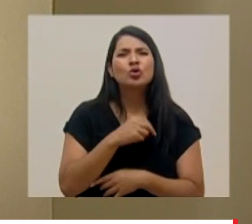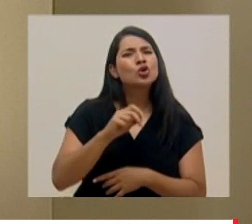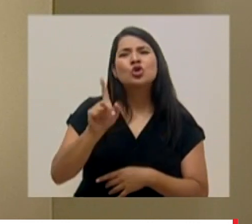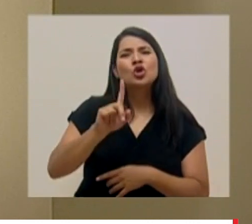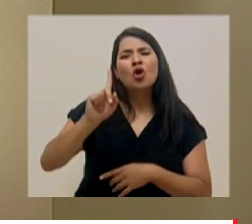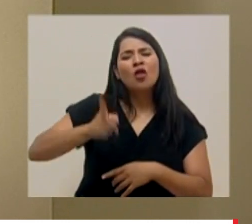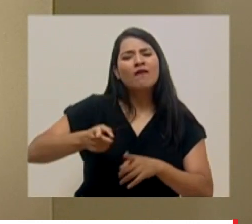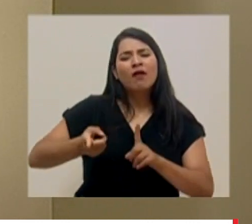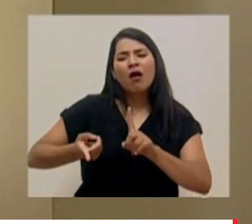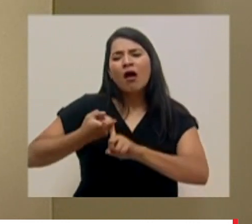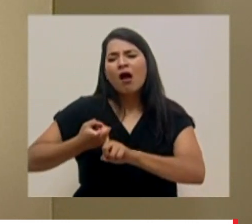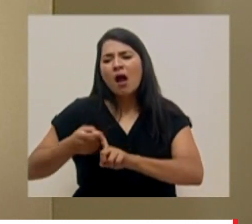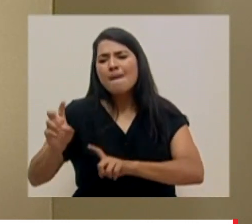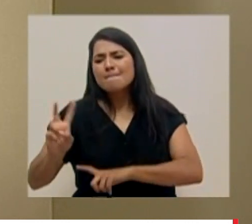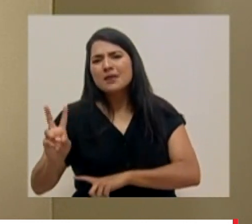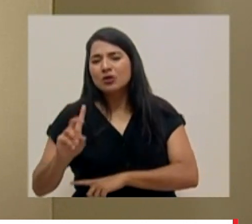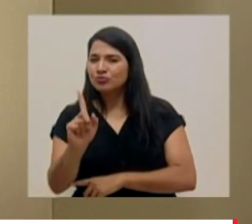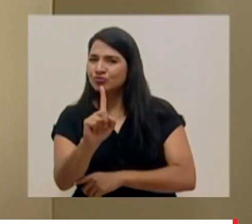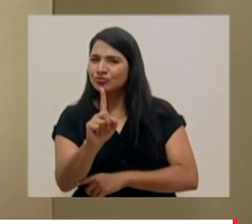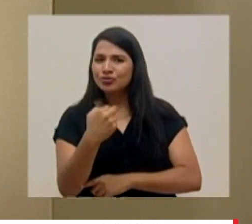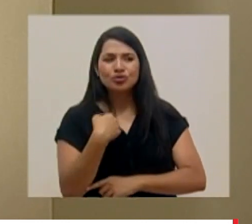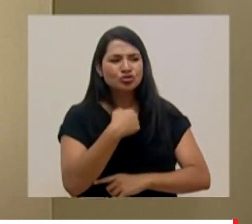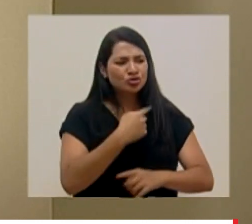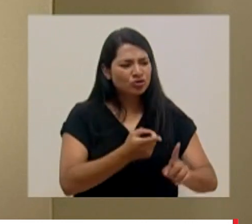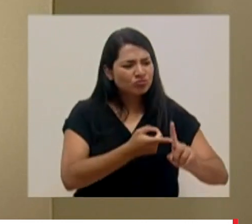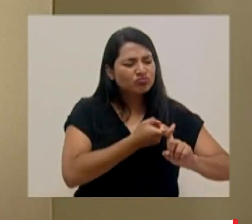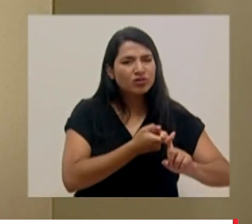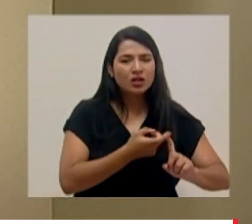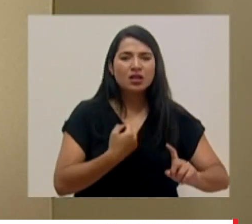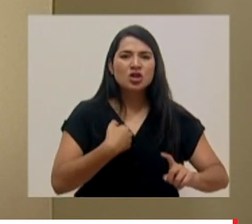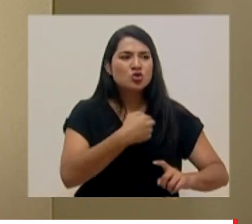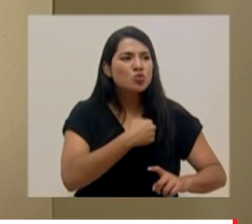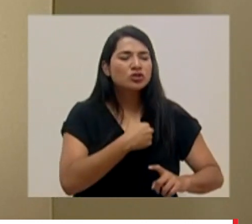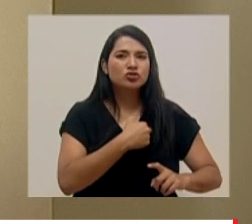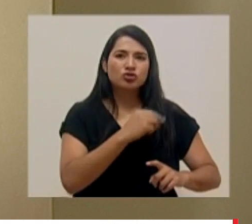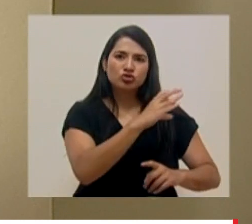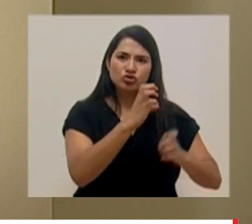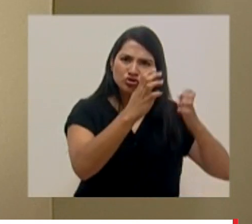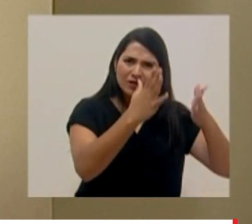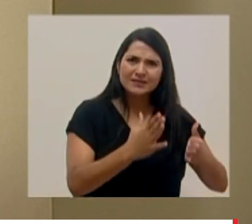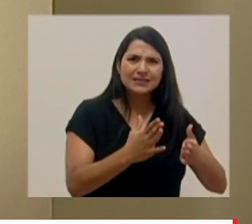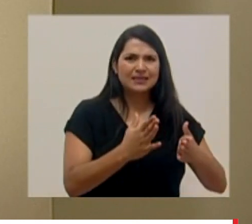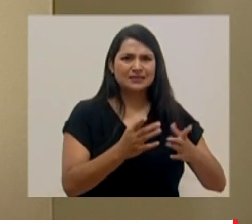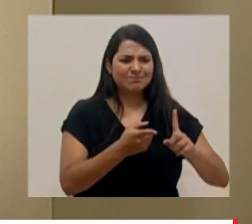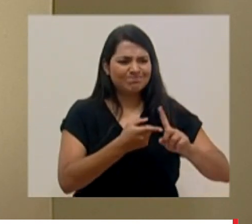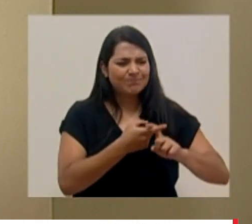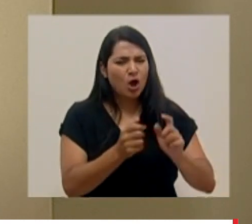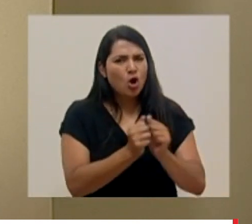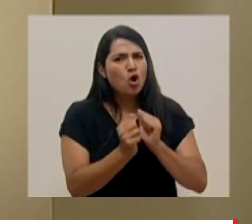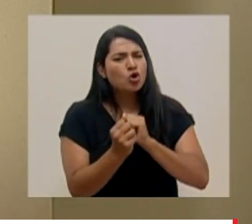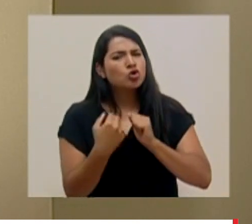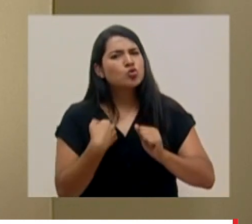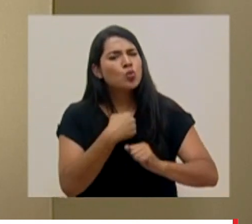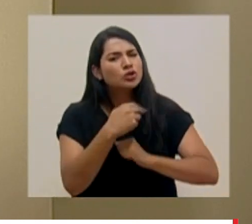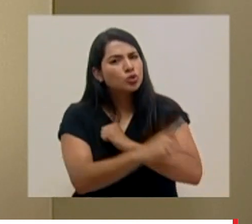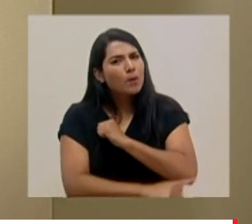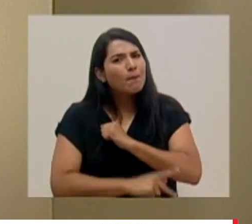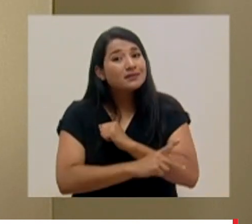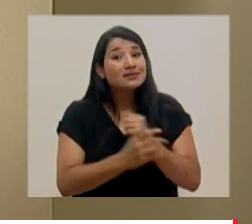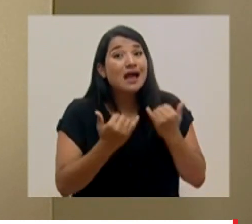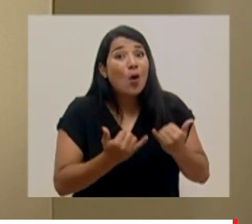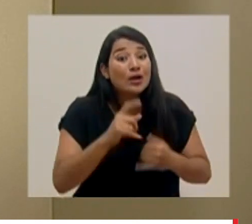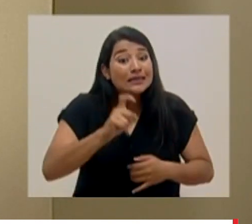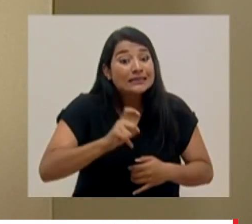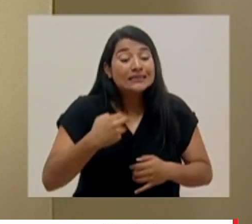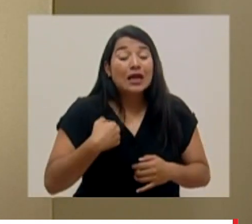seamos aliados de nuestros compatriotas, seamos aliados de este país que en este momento nos necesita como nunca antes nos ha necesitado.